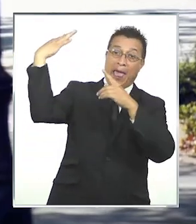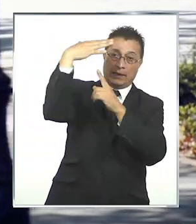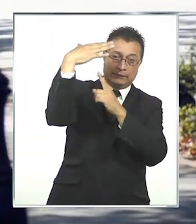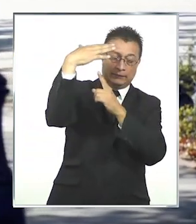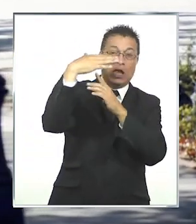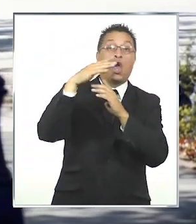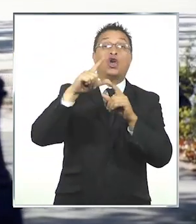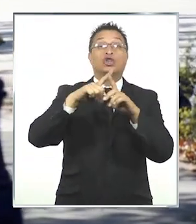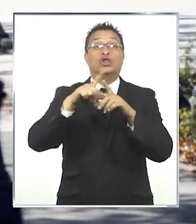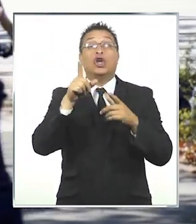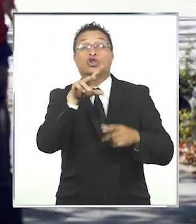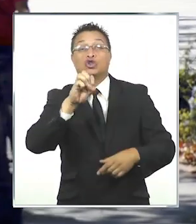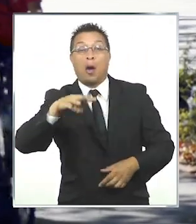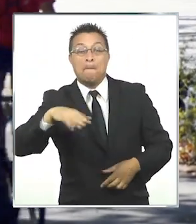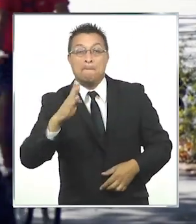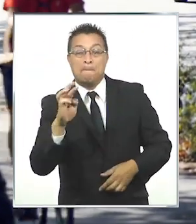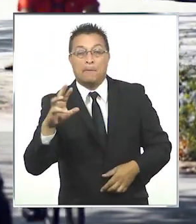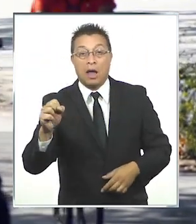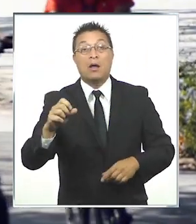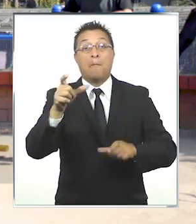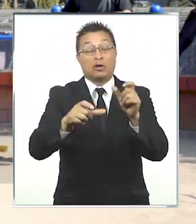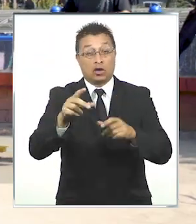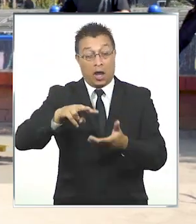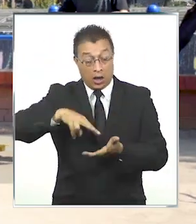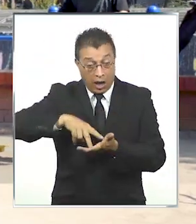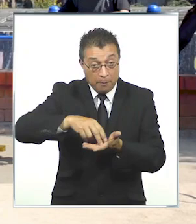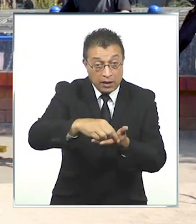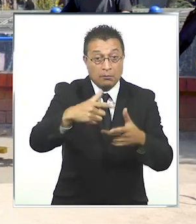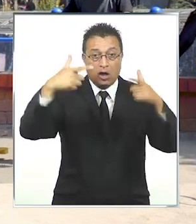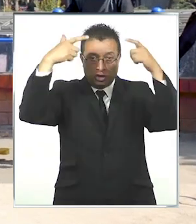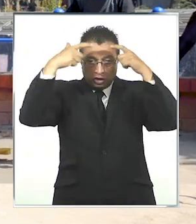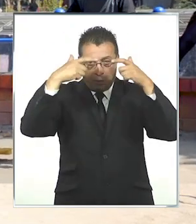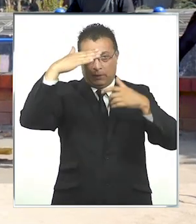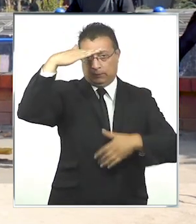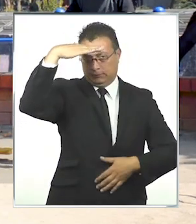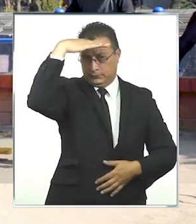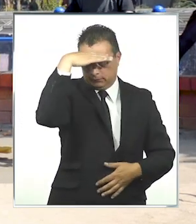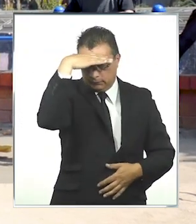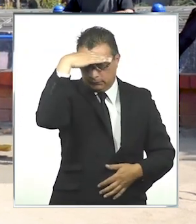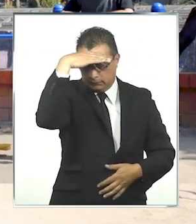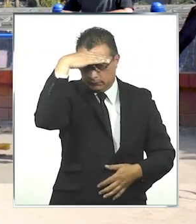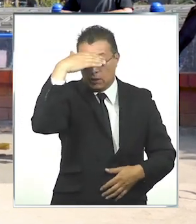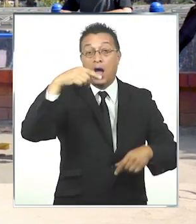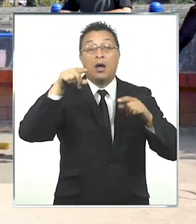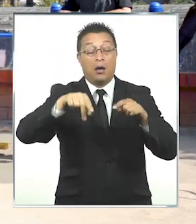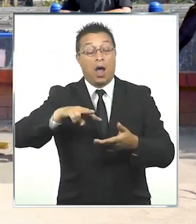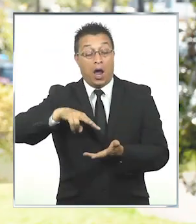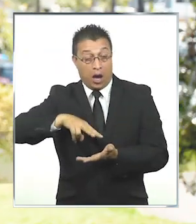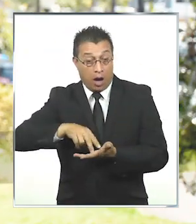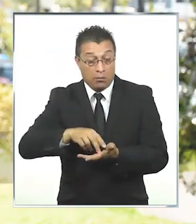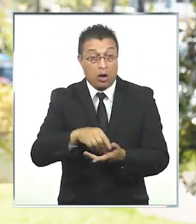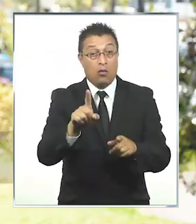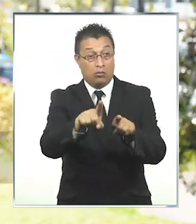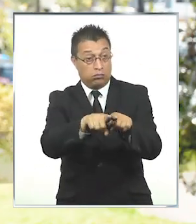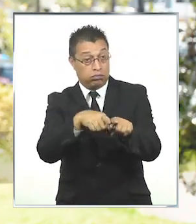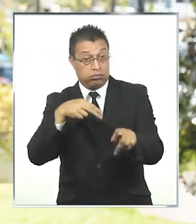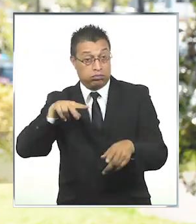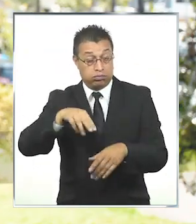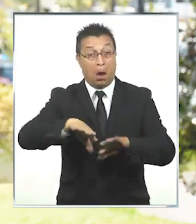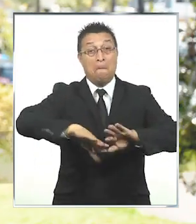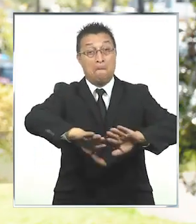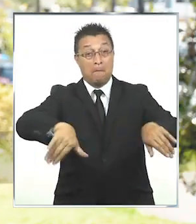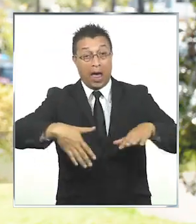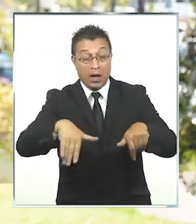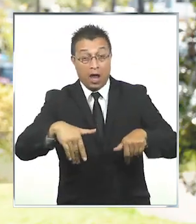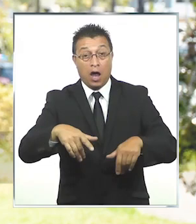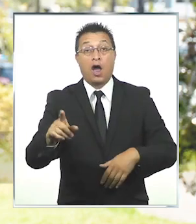está la sombrilla. Para la gente que camina bajo el sol, el sombrero con visera. Tratar de no caminar. Si vas a estar